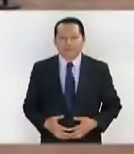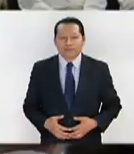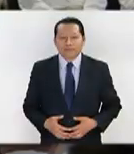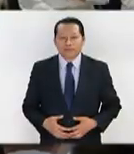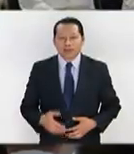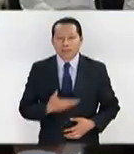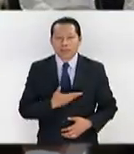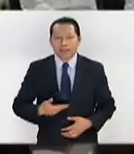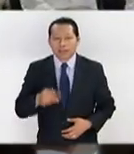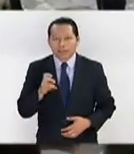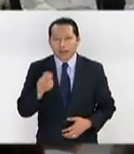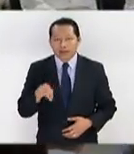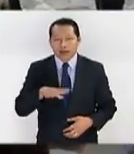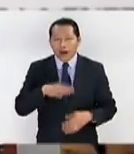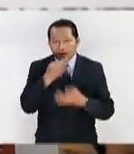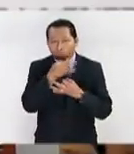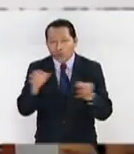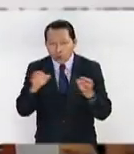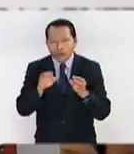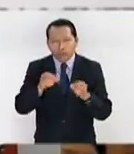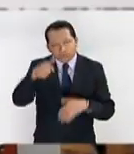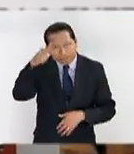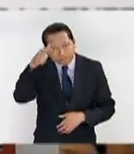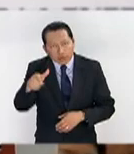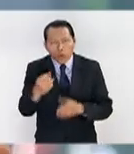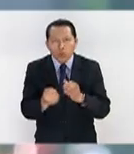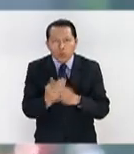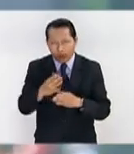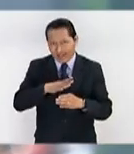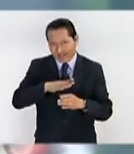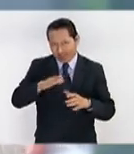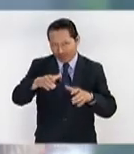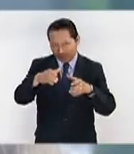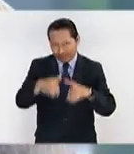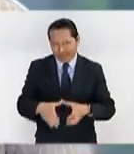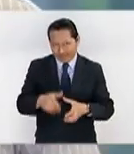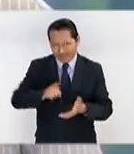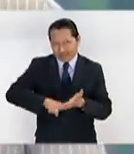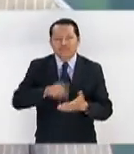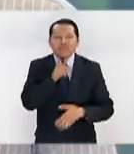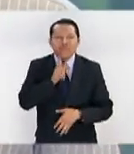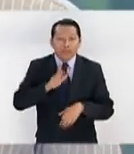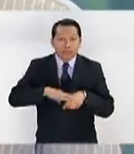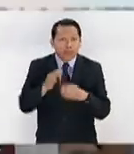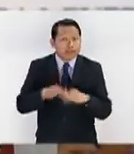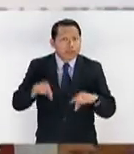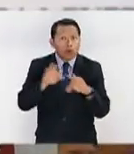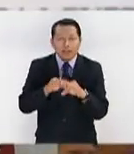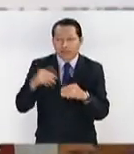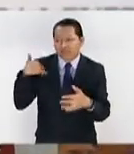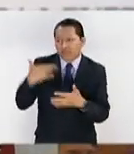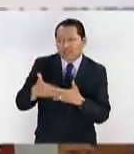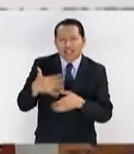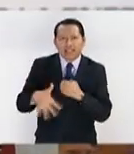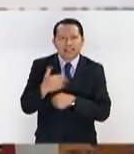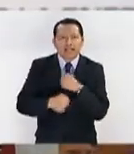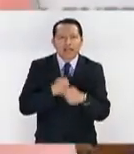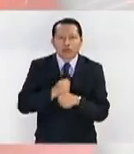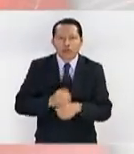El presidente Enrique Peña Nieto anunció el descubrimiento de un nuevo yacimiento de petróleo, el más importante de los últimos 15